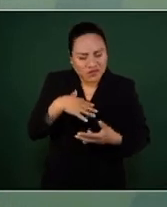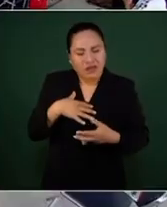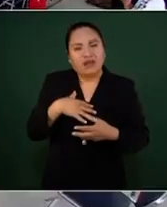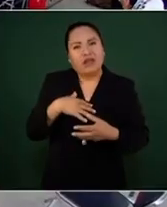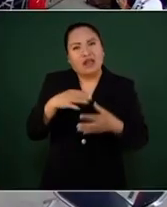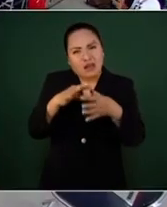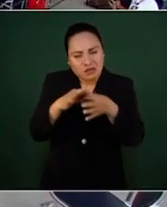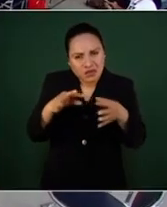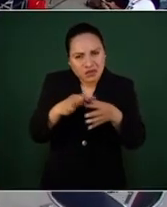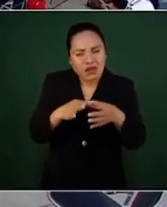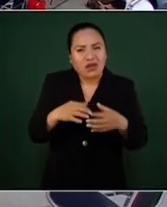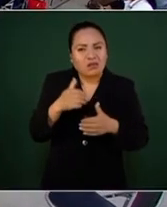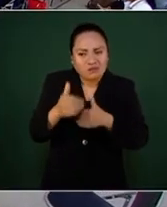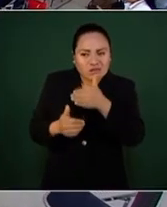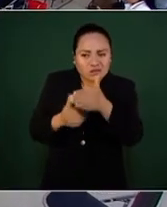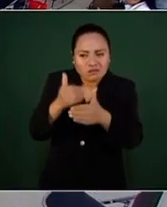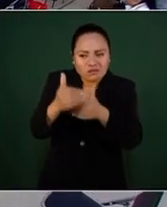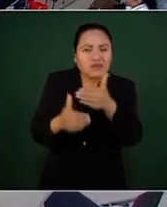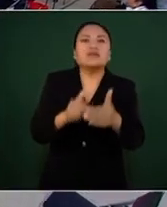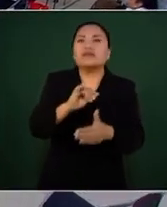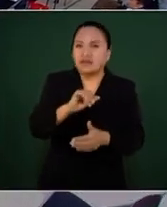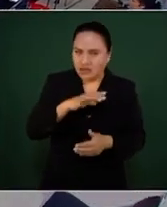en la búsqueda,